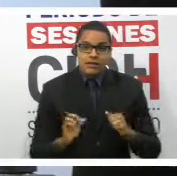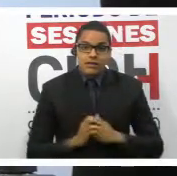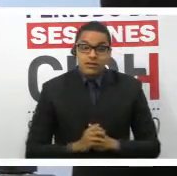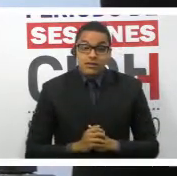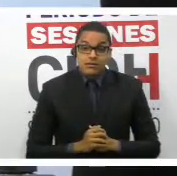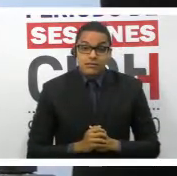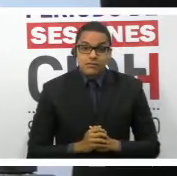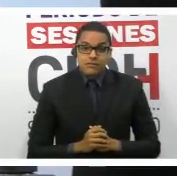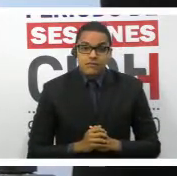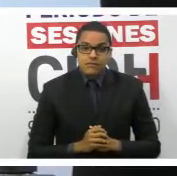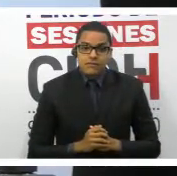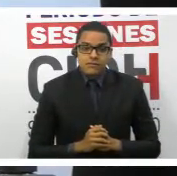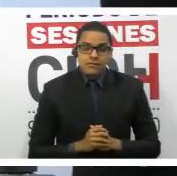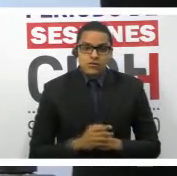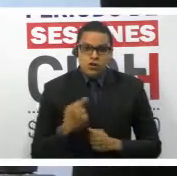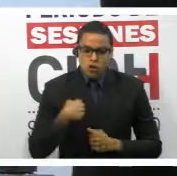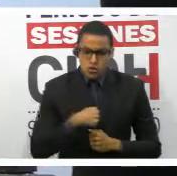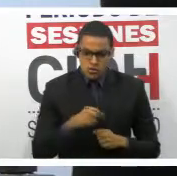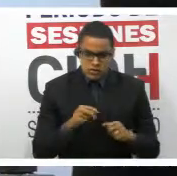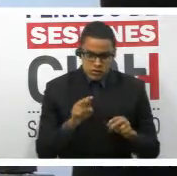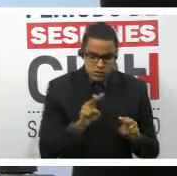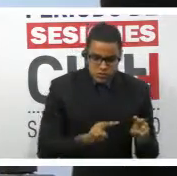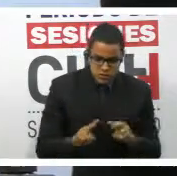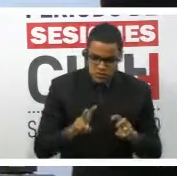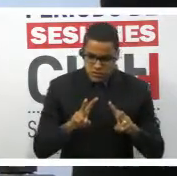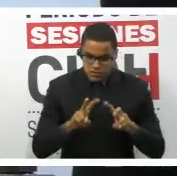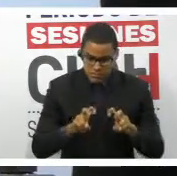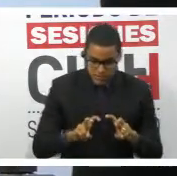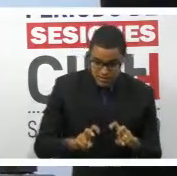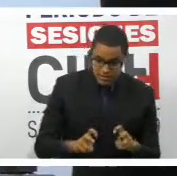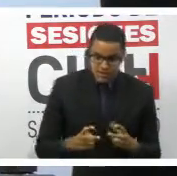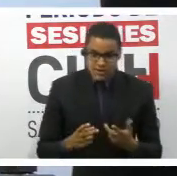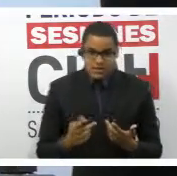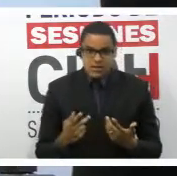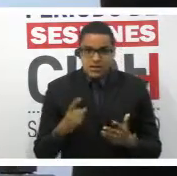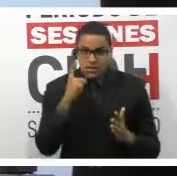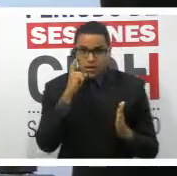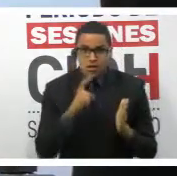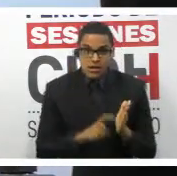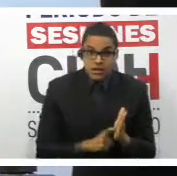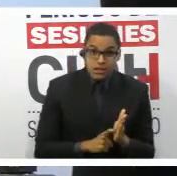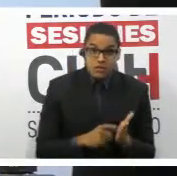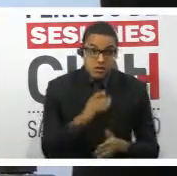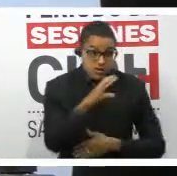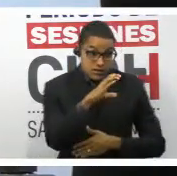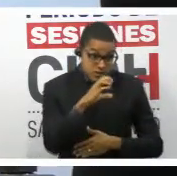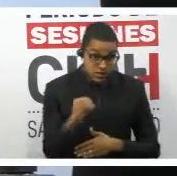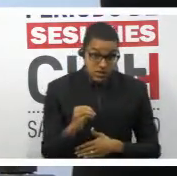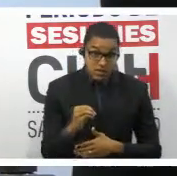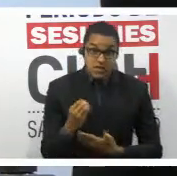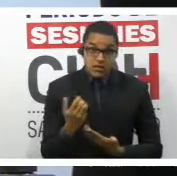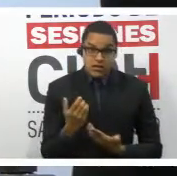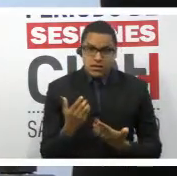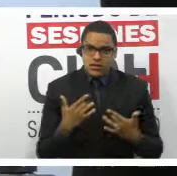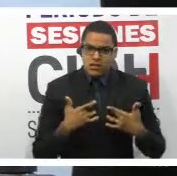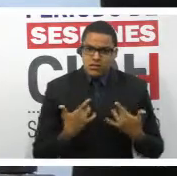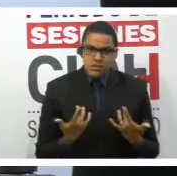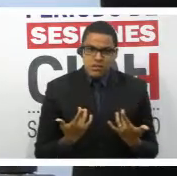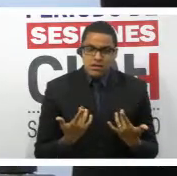lo que demuestran es que esta población está en instituciones se enfrenta a abuso sexual